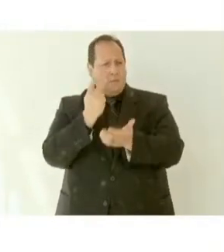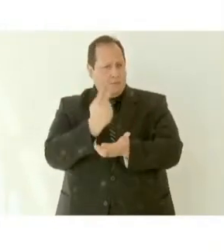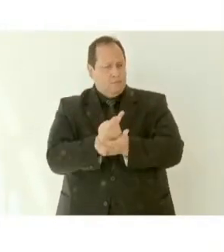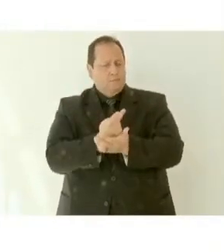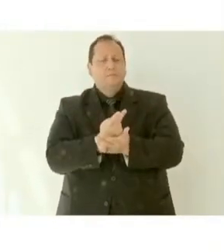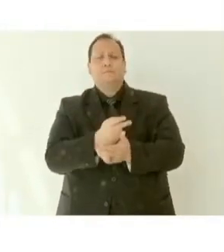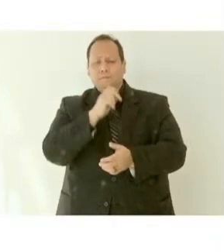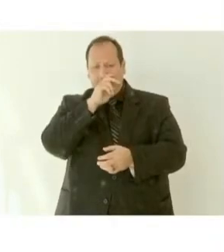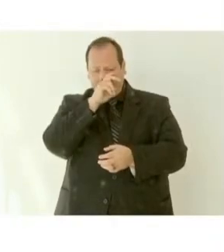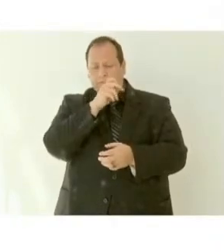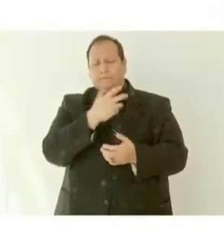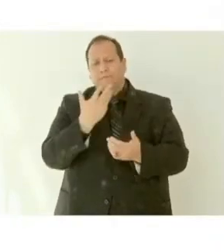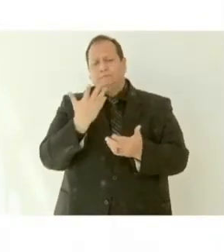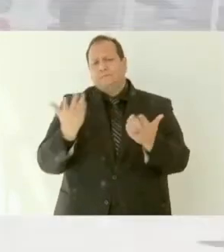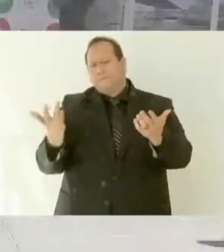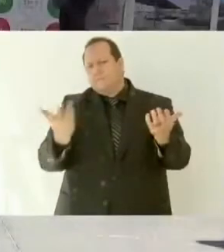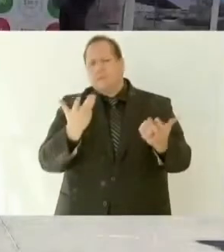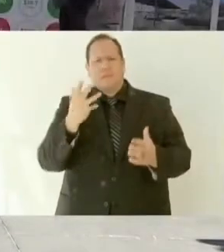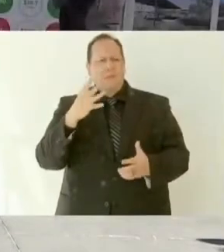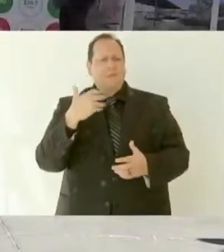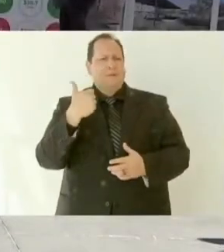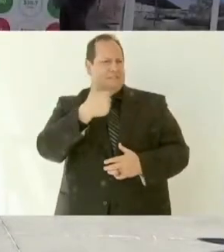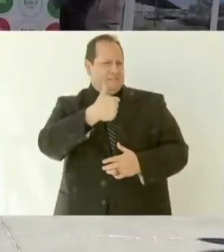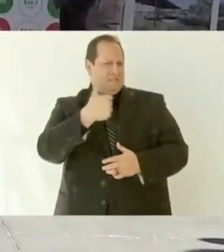Se realizaron aproximadamente